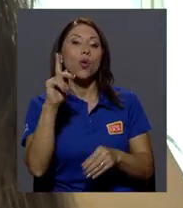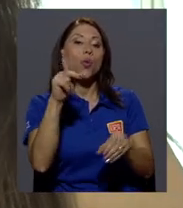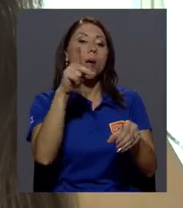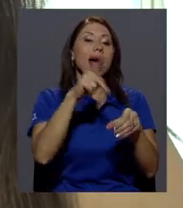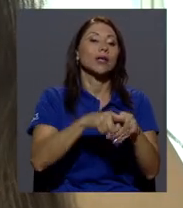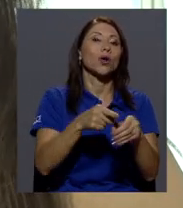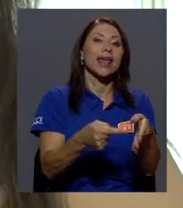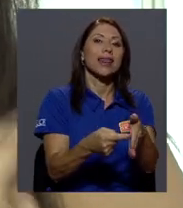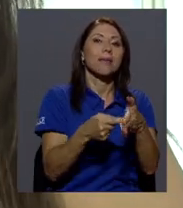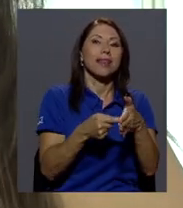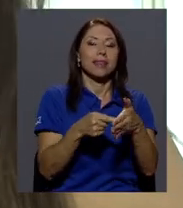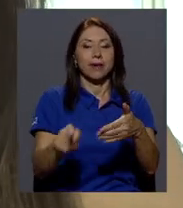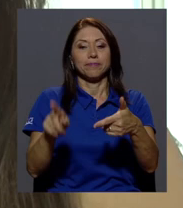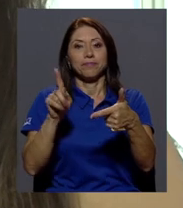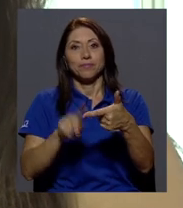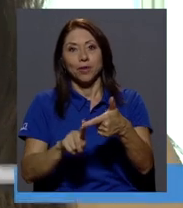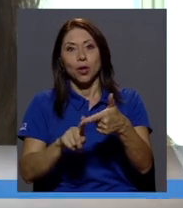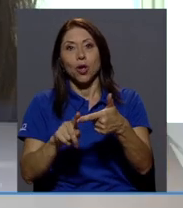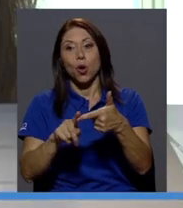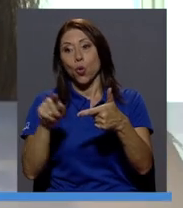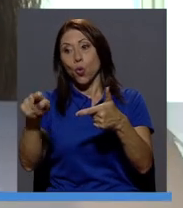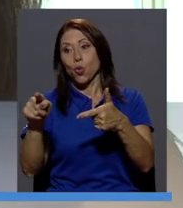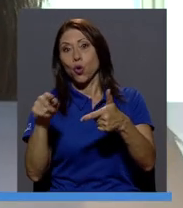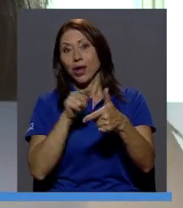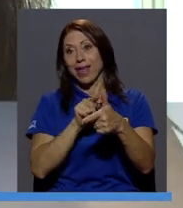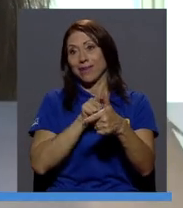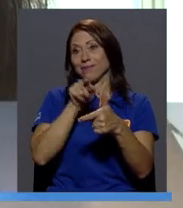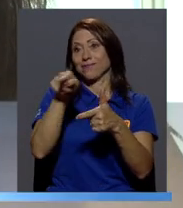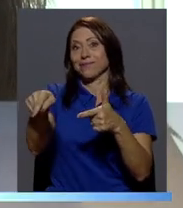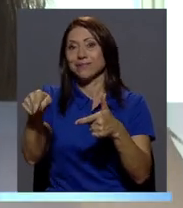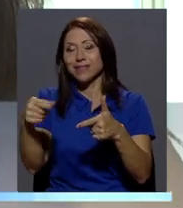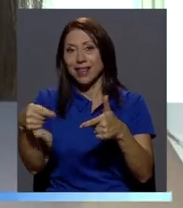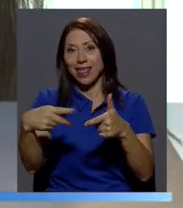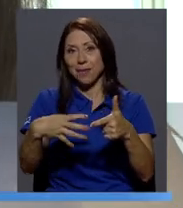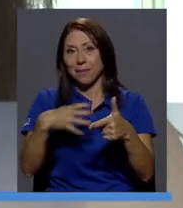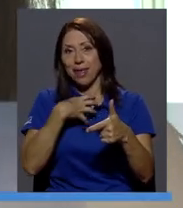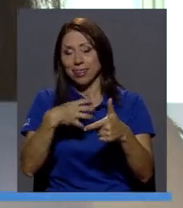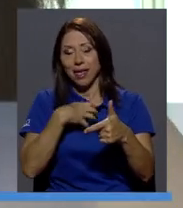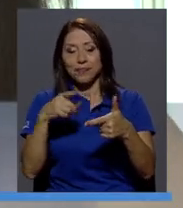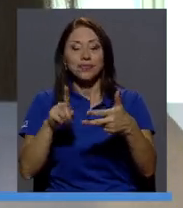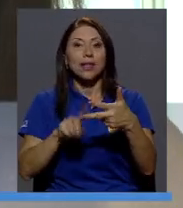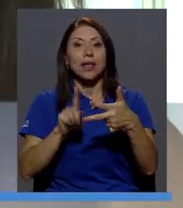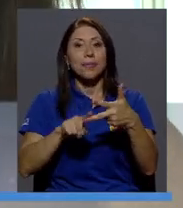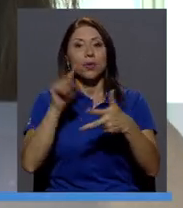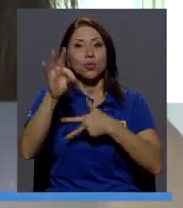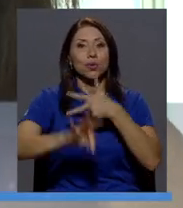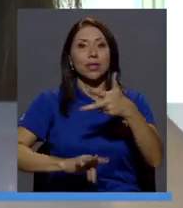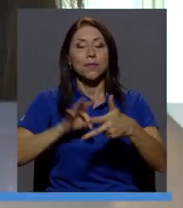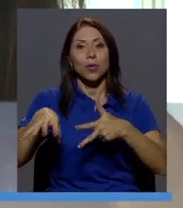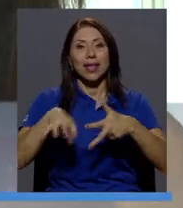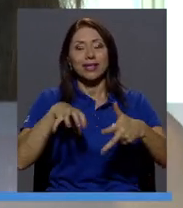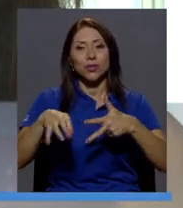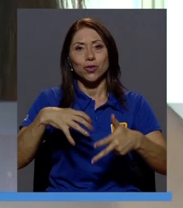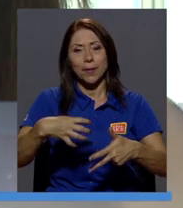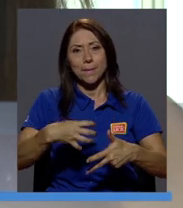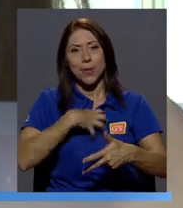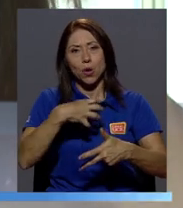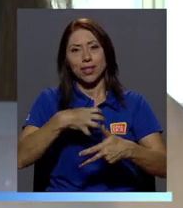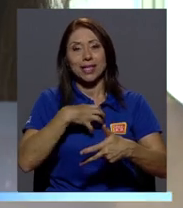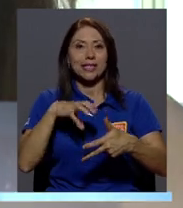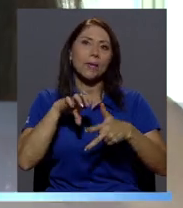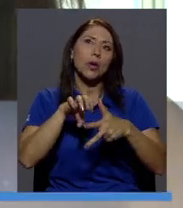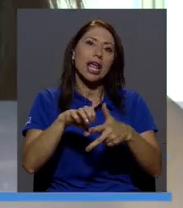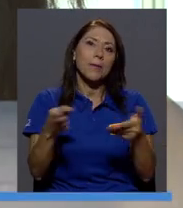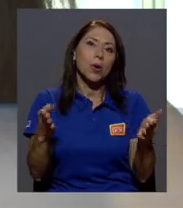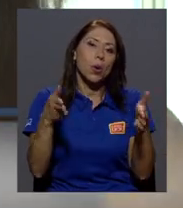demanda, un actor hacia quien se dirige la demanda, también tiene que tener un tipo de acción de protesta, por ejemplo